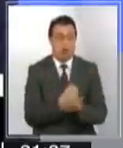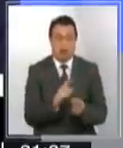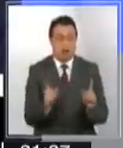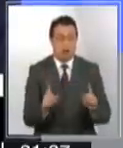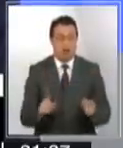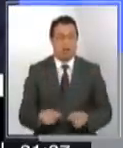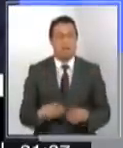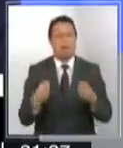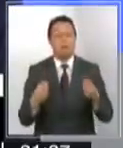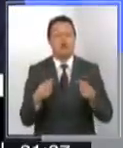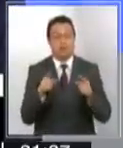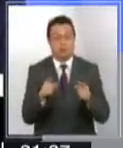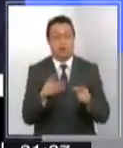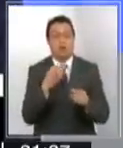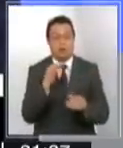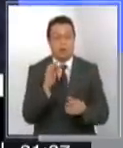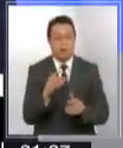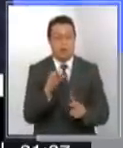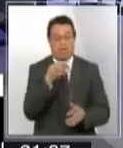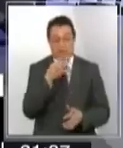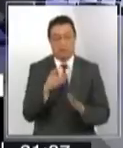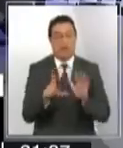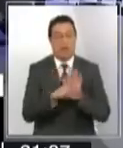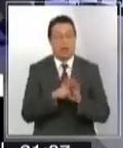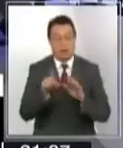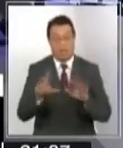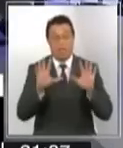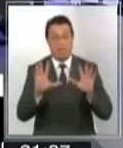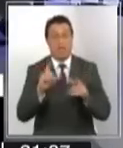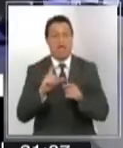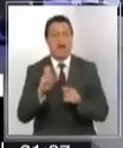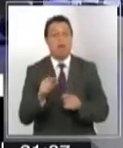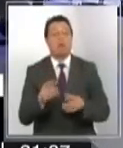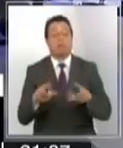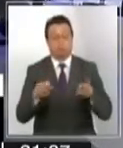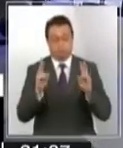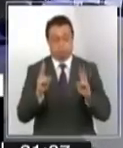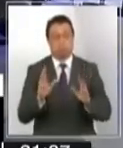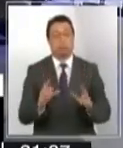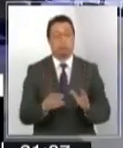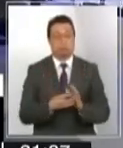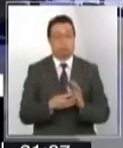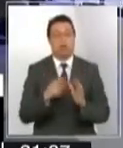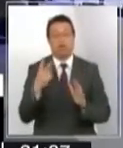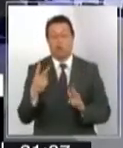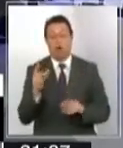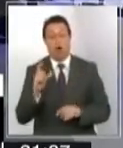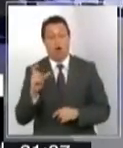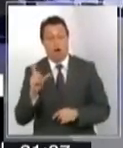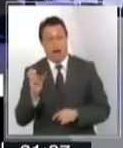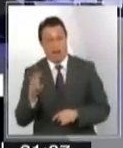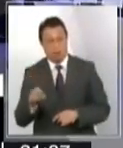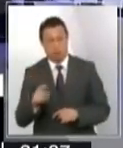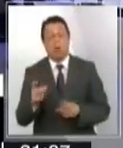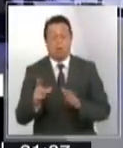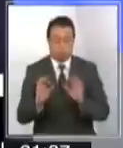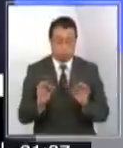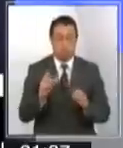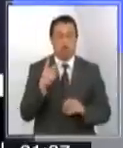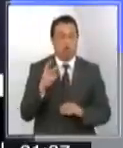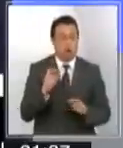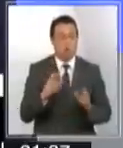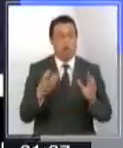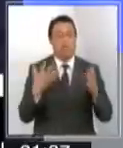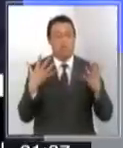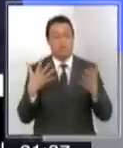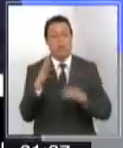porque ellos se van a ajustar a lo que dice la ley. Si la ley dice 10 gramos, se van a ajustar a los 10 gramos. Si la ley dice ahora 2 gramos, se van a ajustar a los 2 gramos. 10